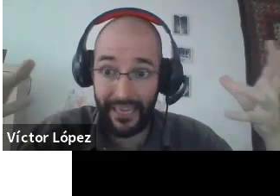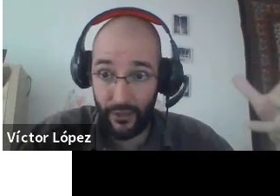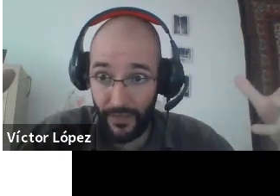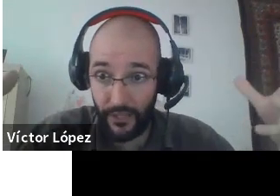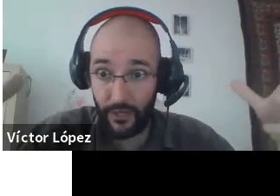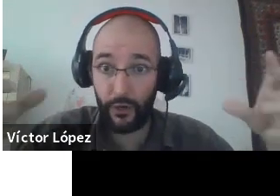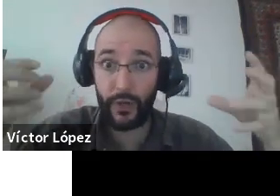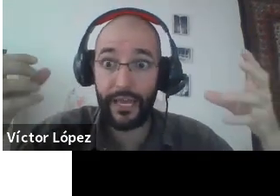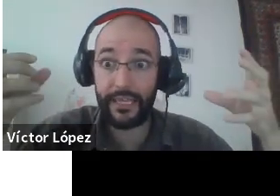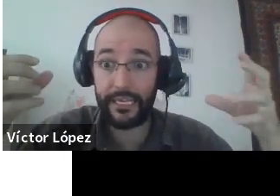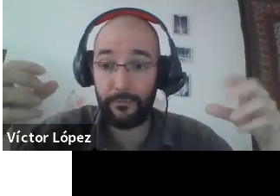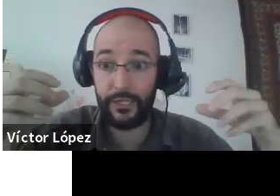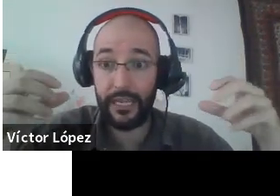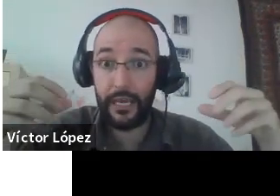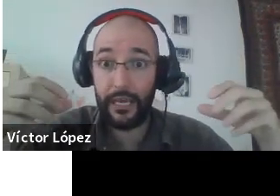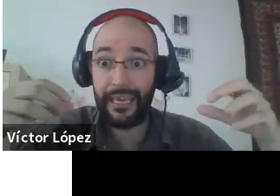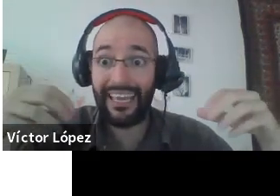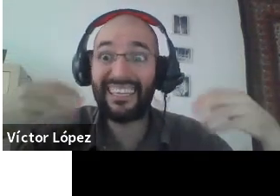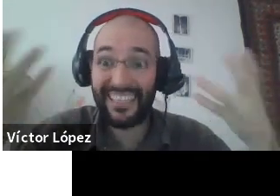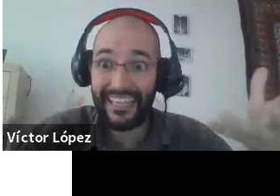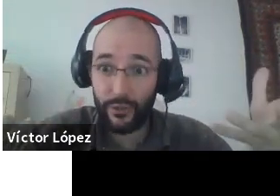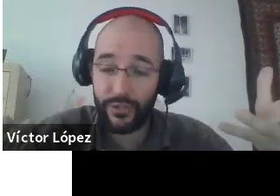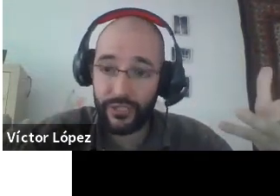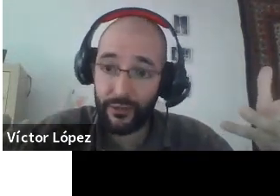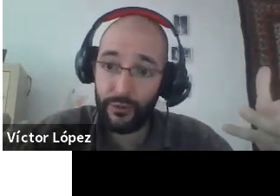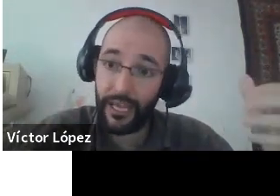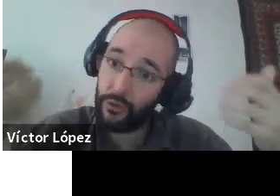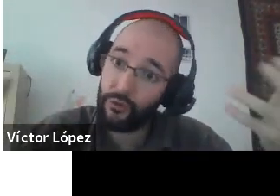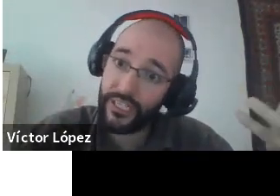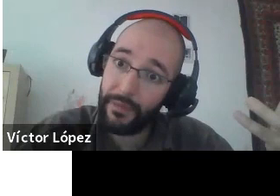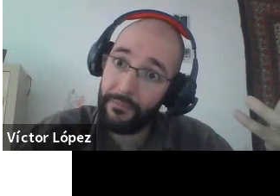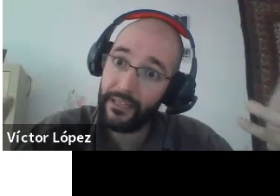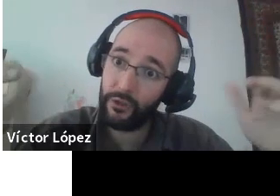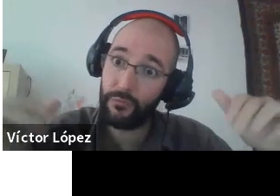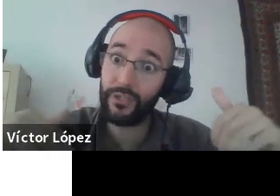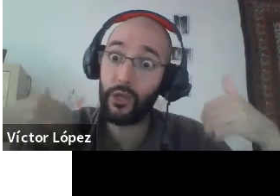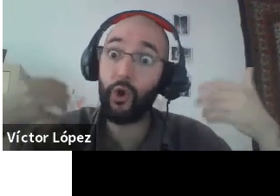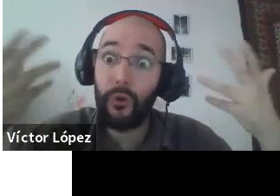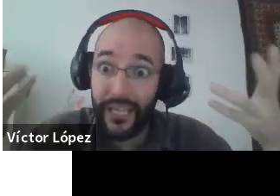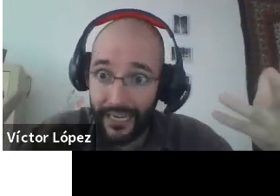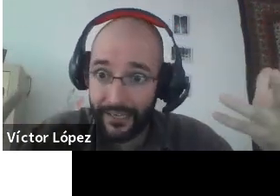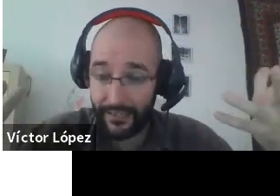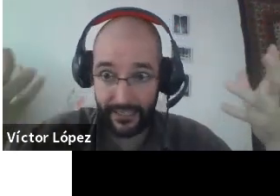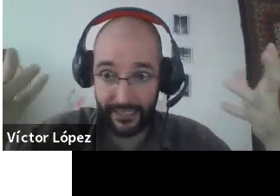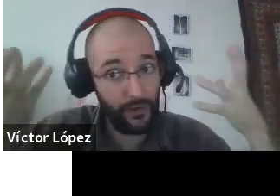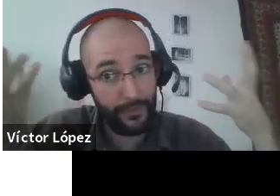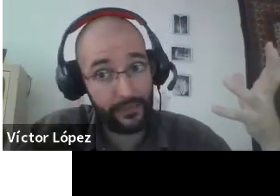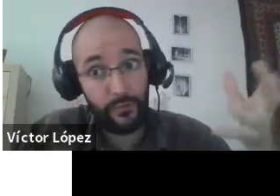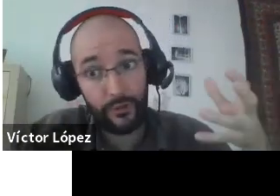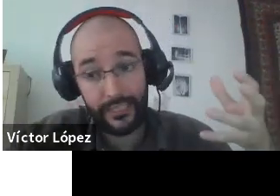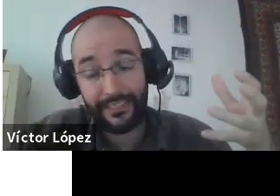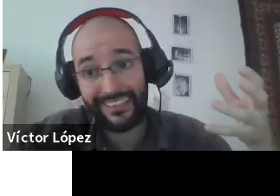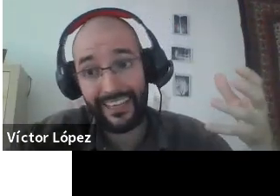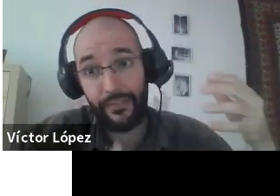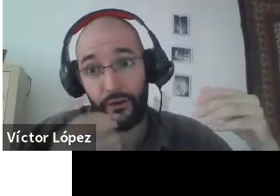este pequeño vídeo, lo que hacen es, pues, enseñan sus resultados, sus experimentos, y por lo tanto, comunican, que es una parte